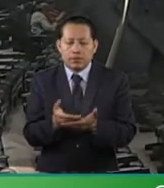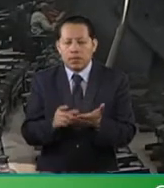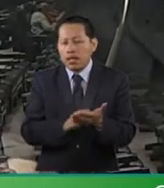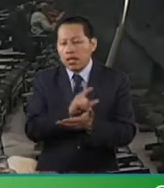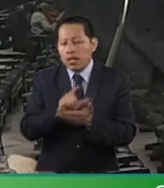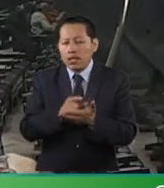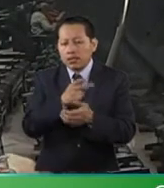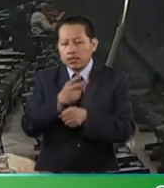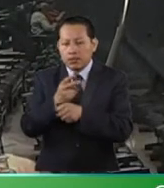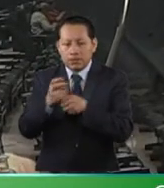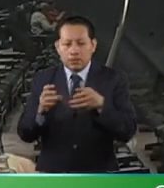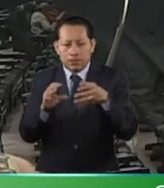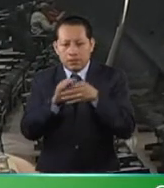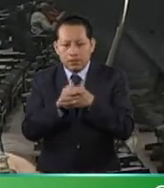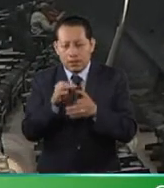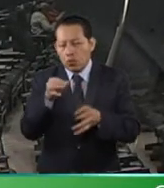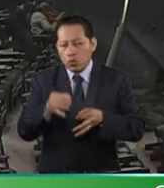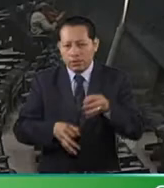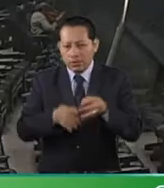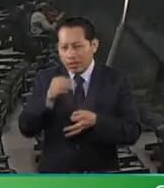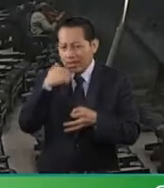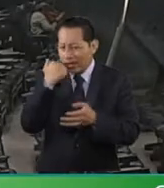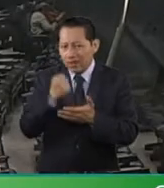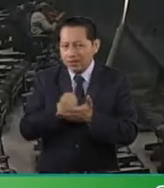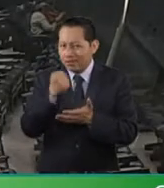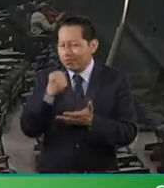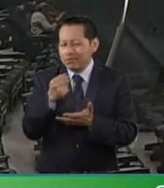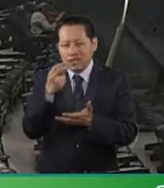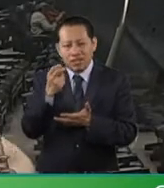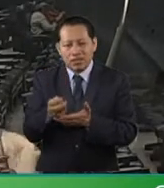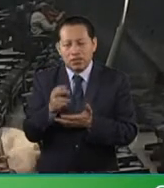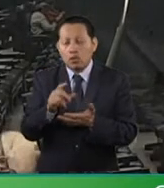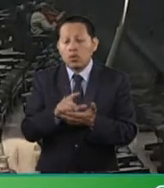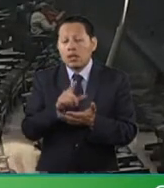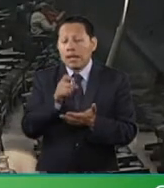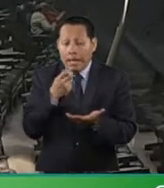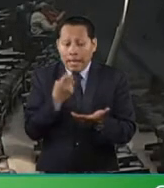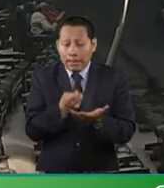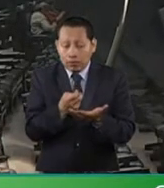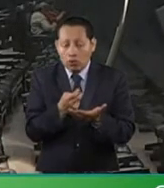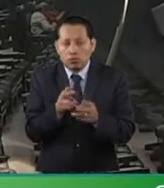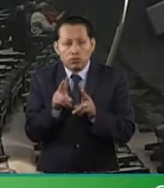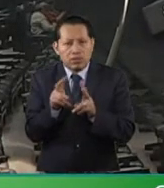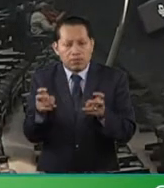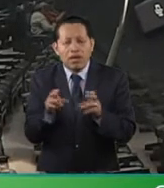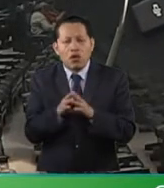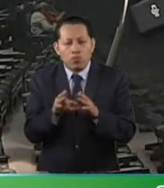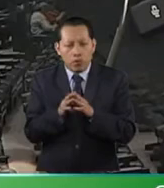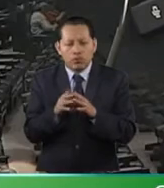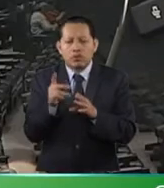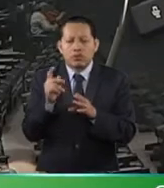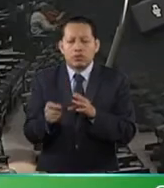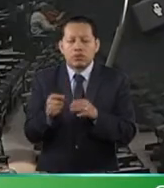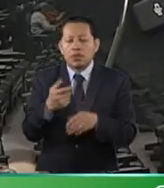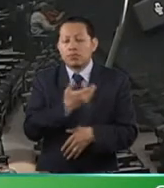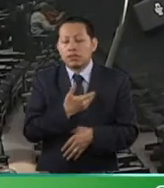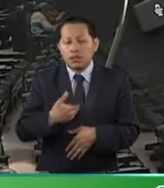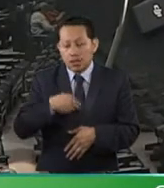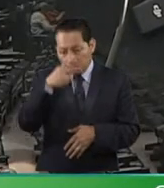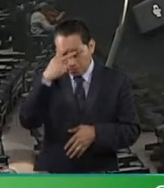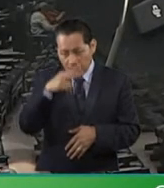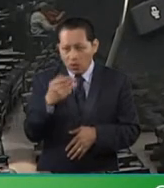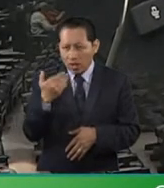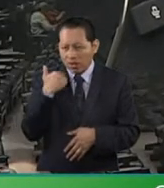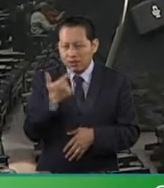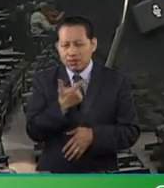leyes secundarias de la reforma judicial. Las reformas bajo discusión fueron presentadas por el Ejecutivo el